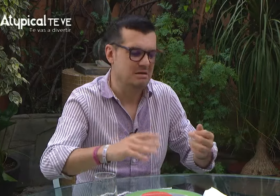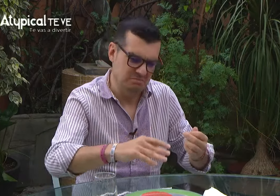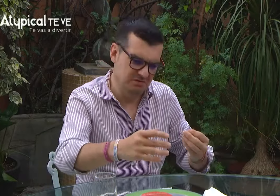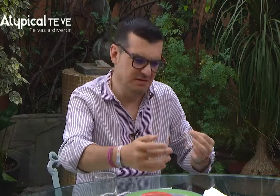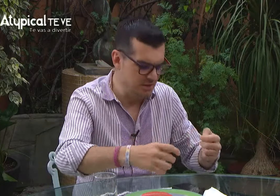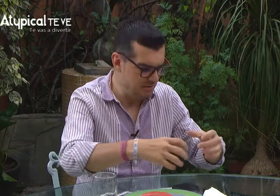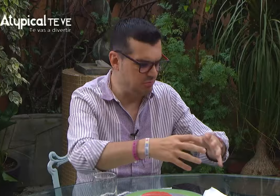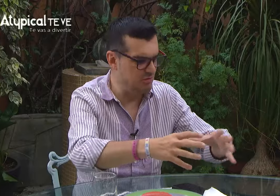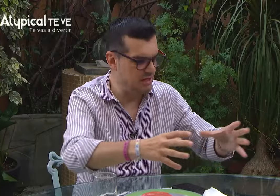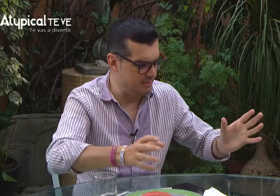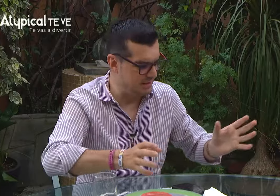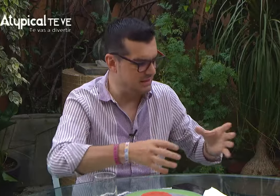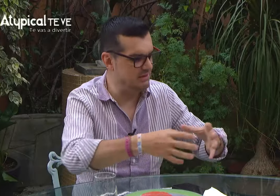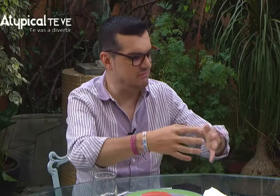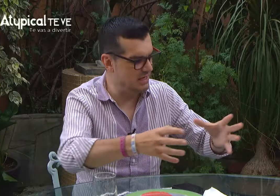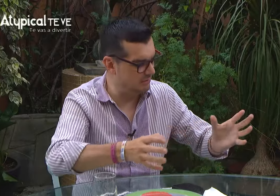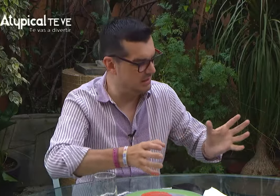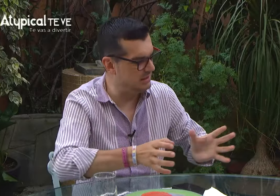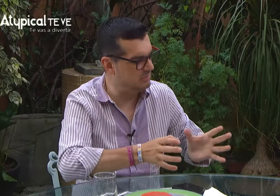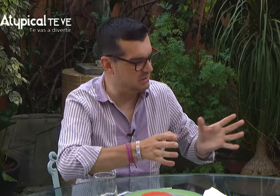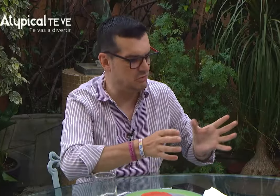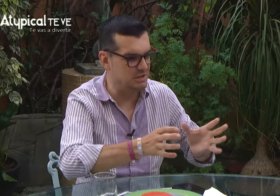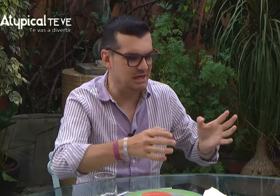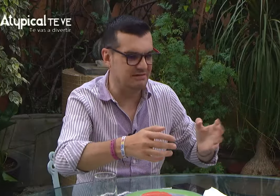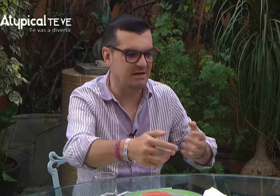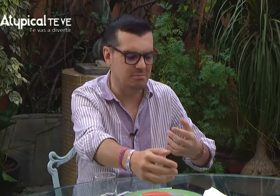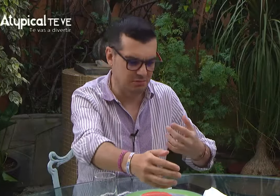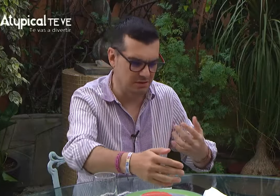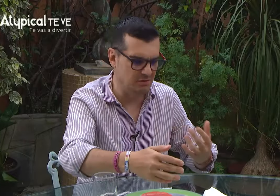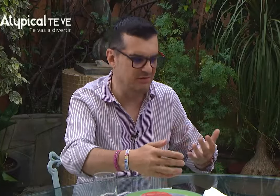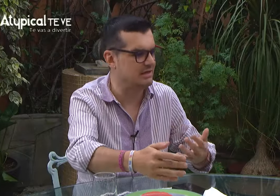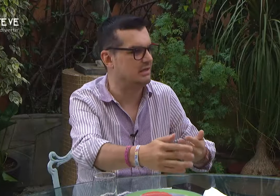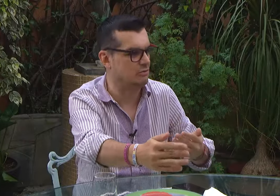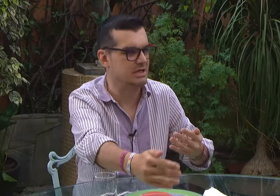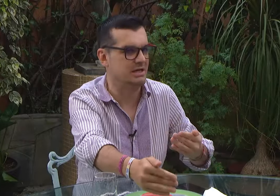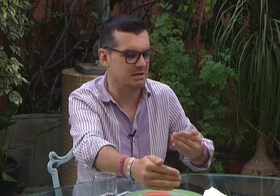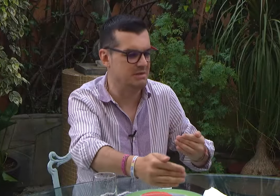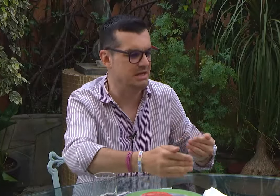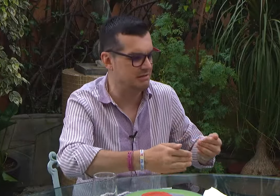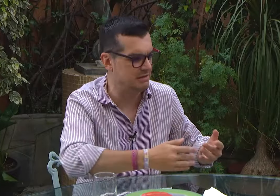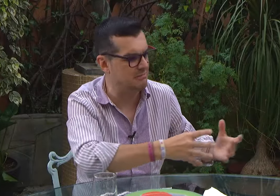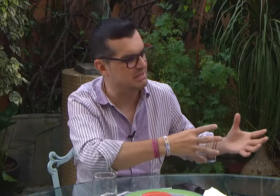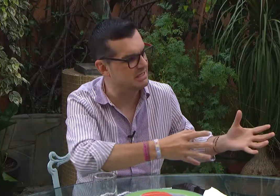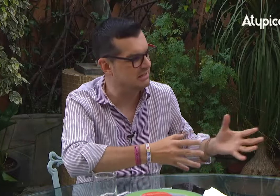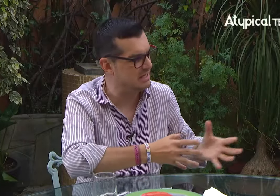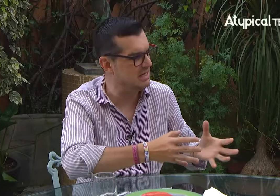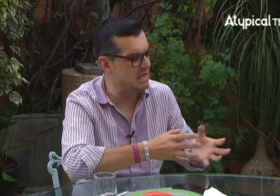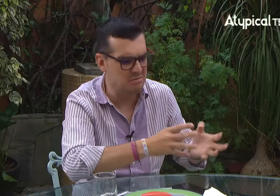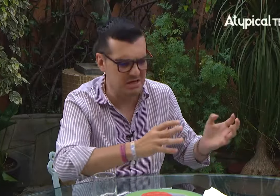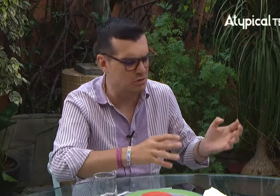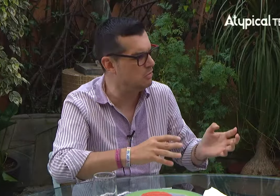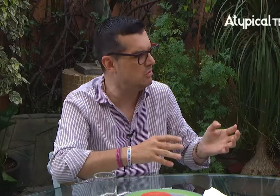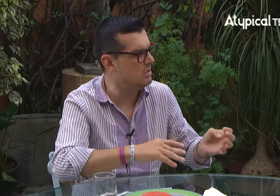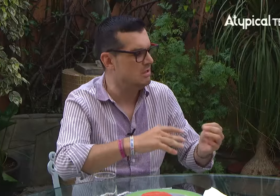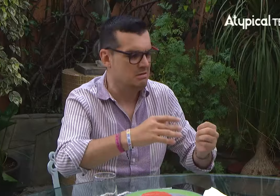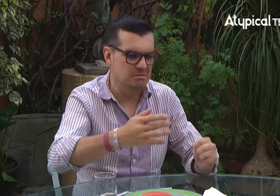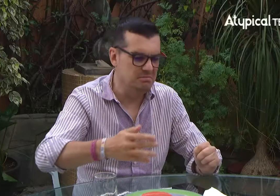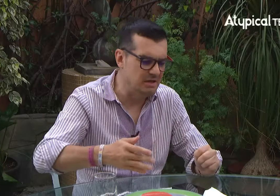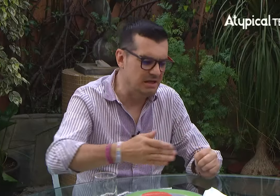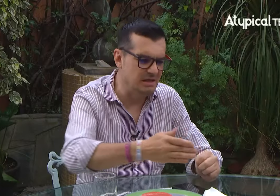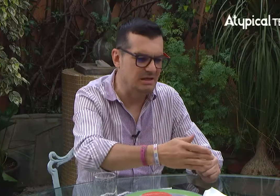oye, pues voy a poner una alberquita inflable ahí en el patio de mi casa, ¿por qué no le dice a tu hija Camila que venga para nadar? Ah, ok, ¿cómo